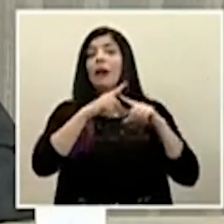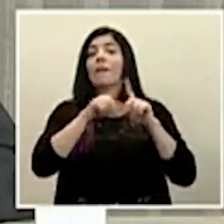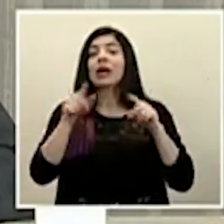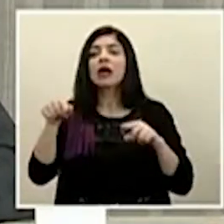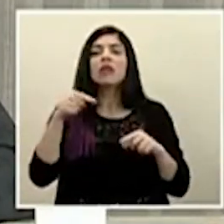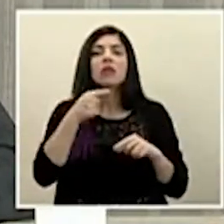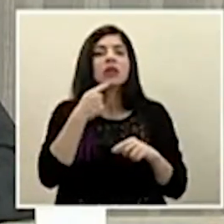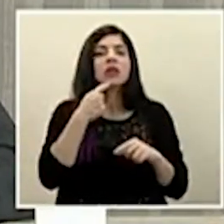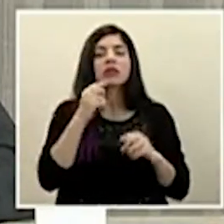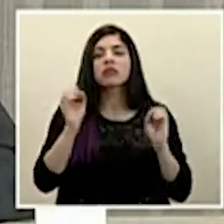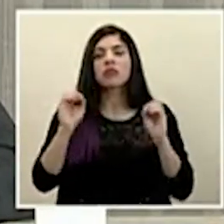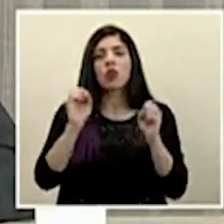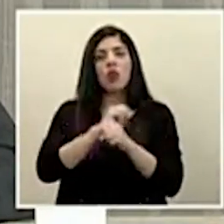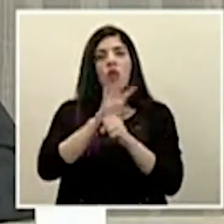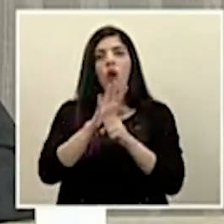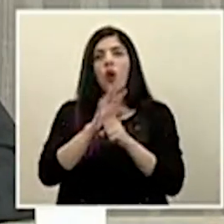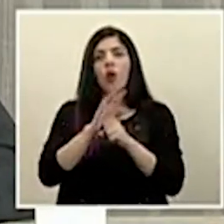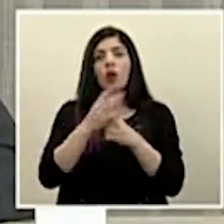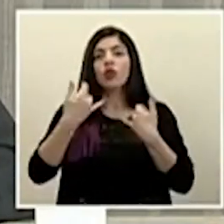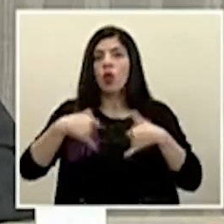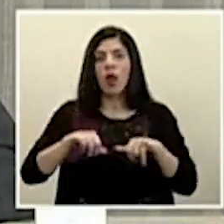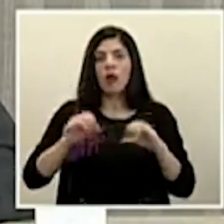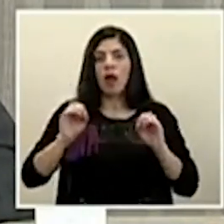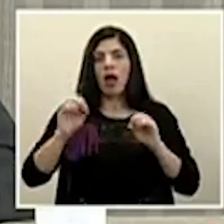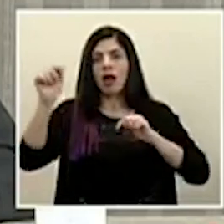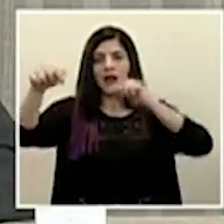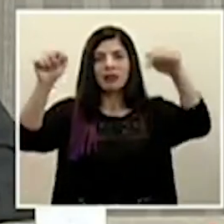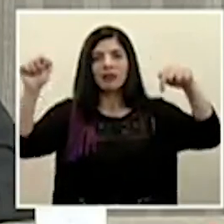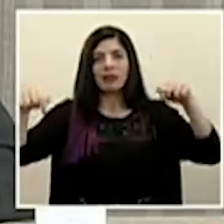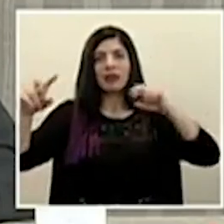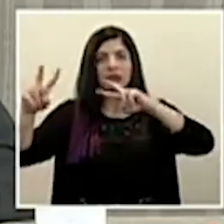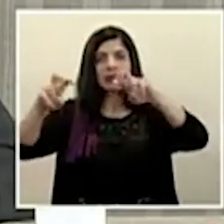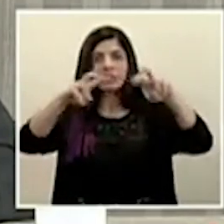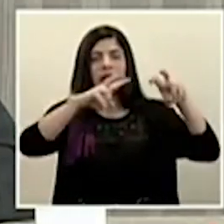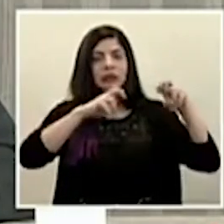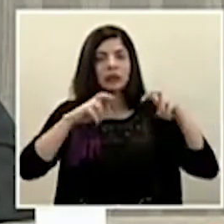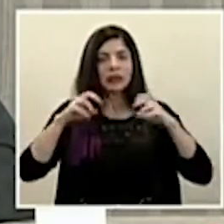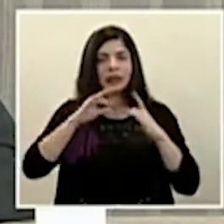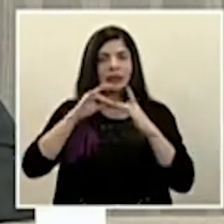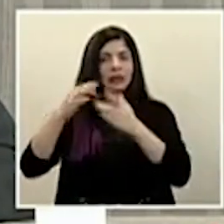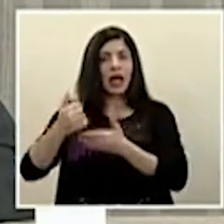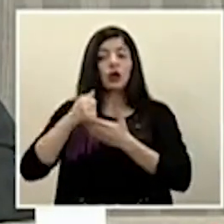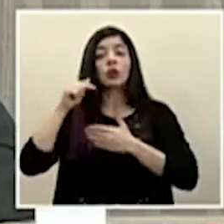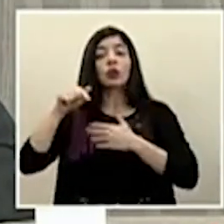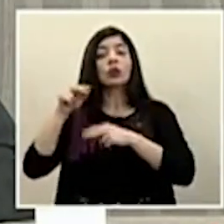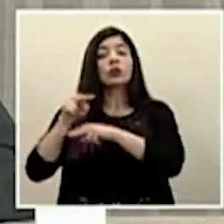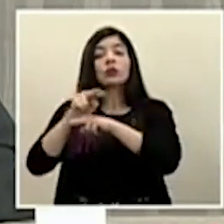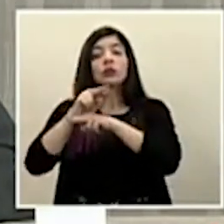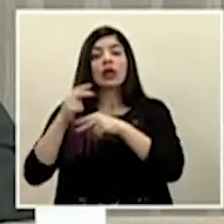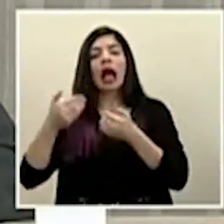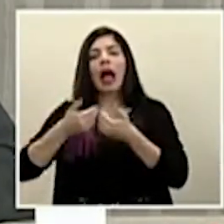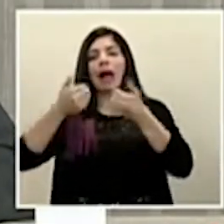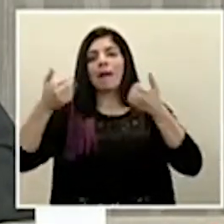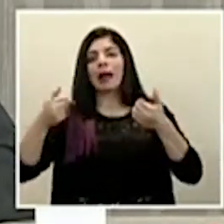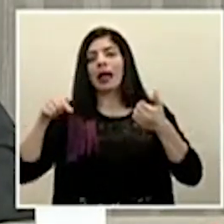personas positivas por COVID-19 aún. Y recordemos que es una vigilancia paralela,